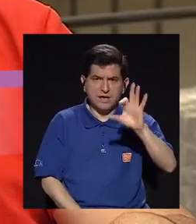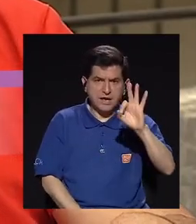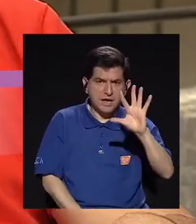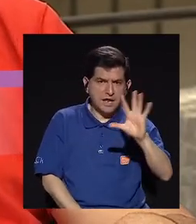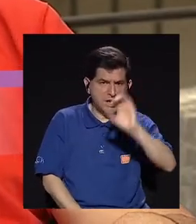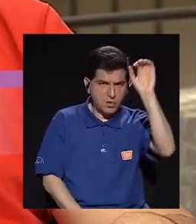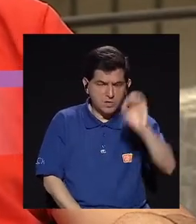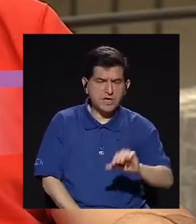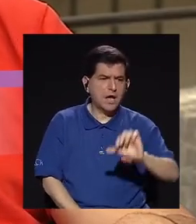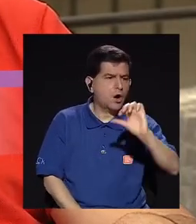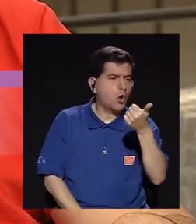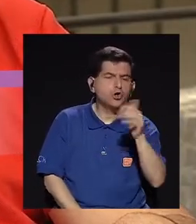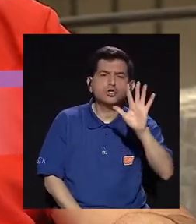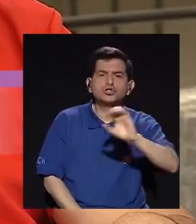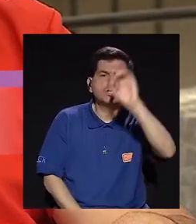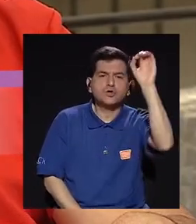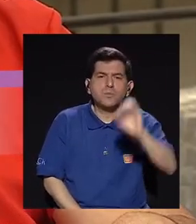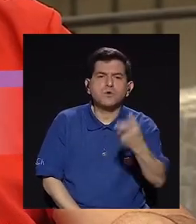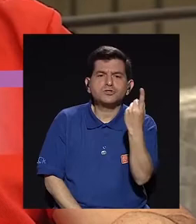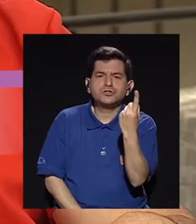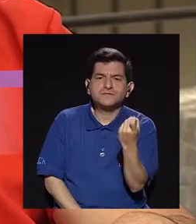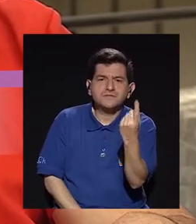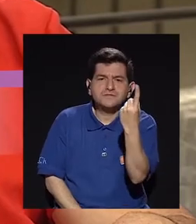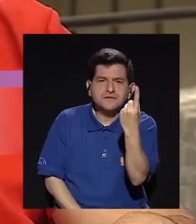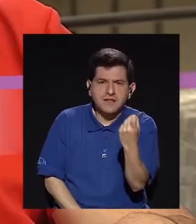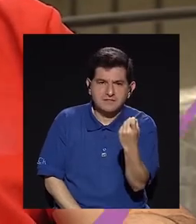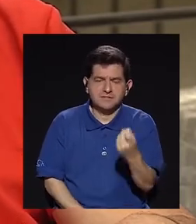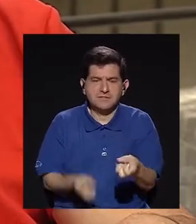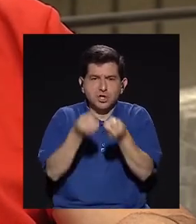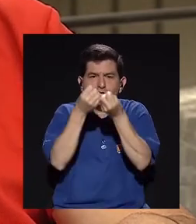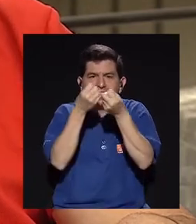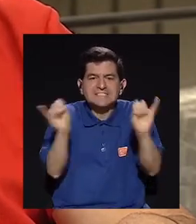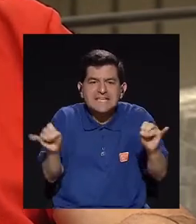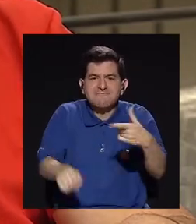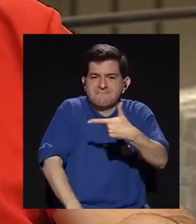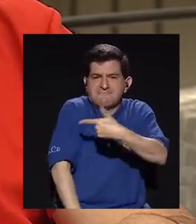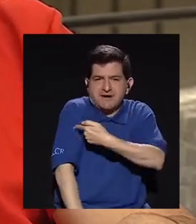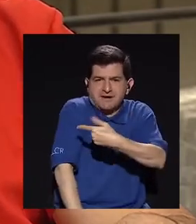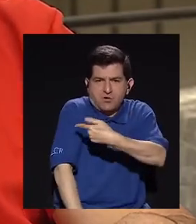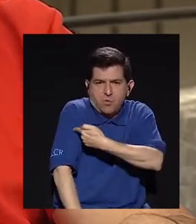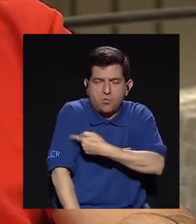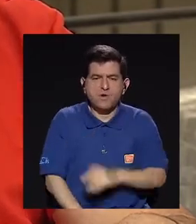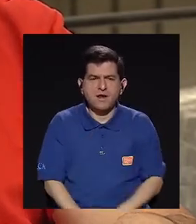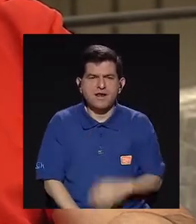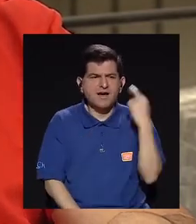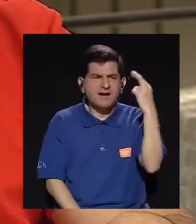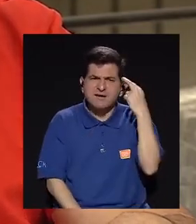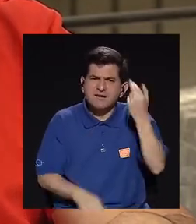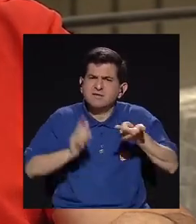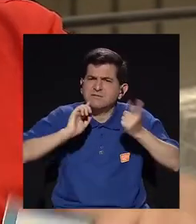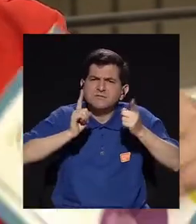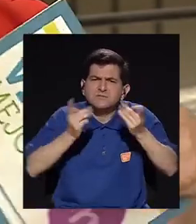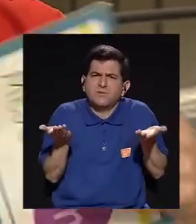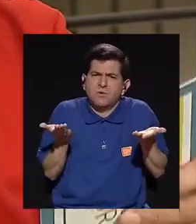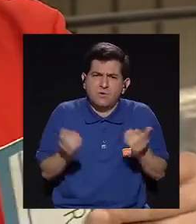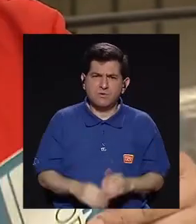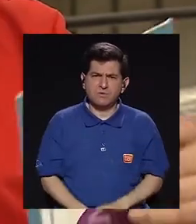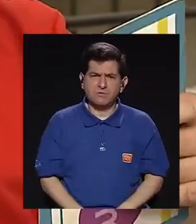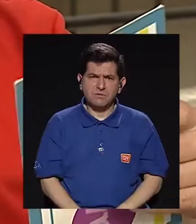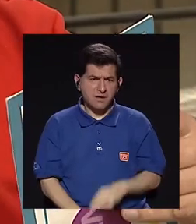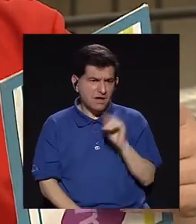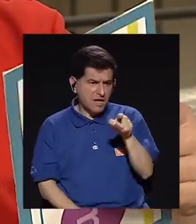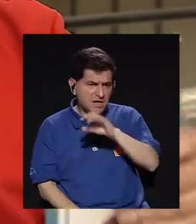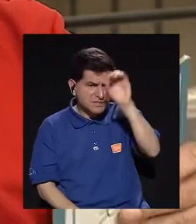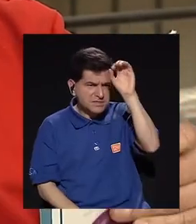95%, el otro 5% que queda pues sin la vacunación, ¿normalmente a qué factores se debe de que